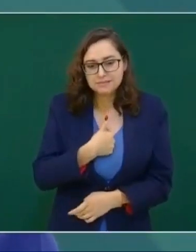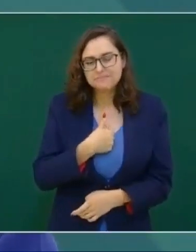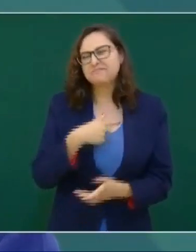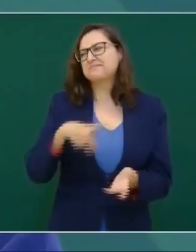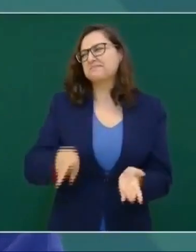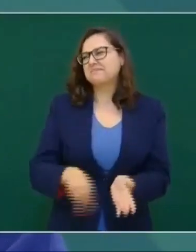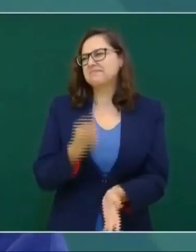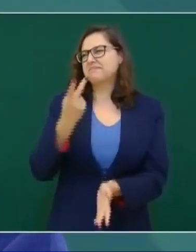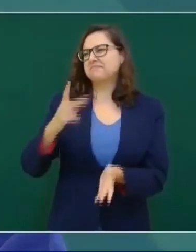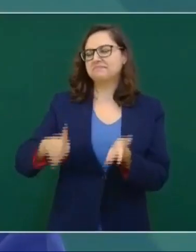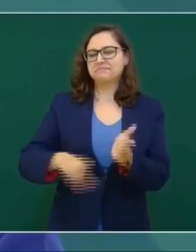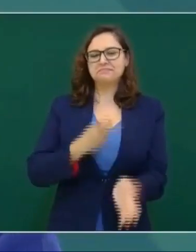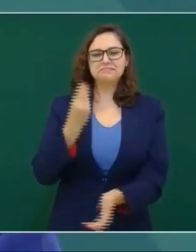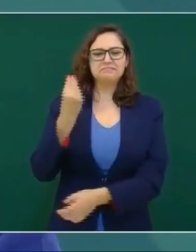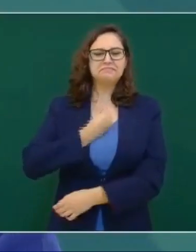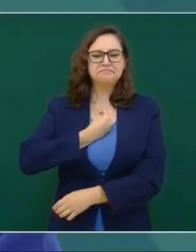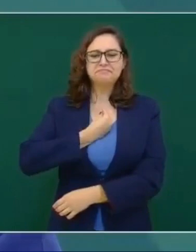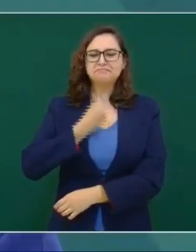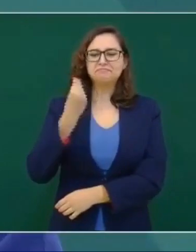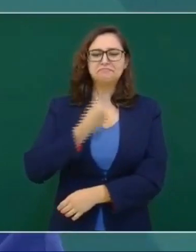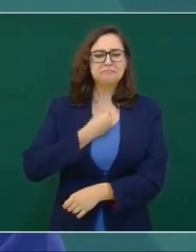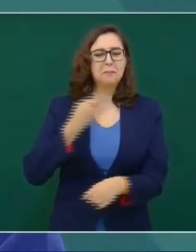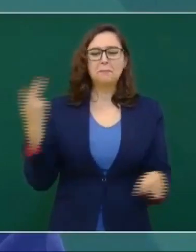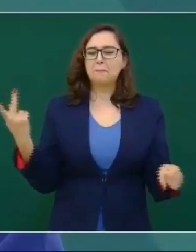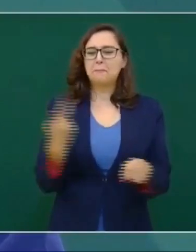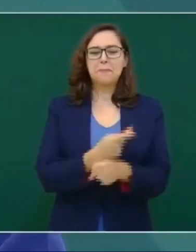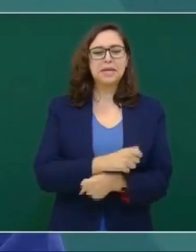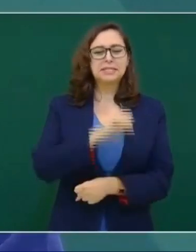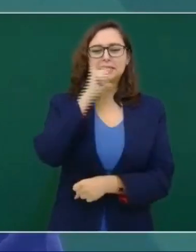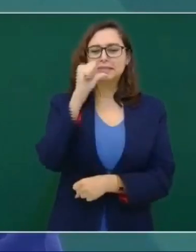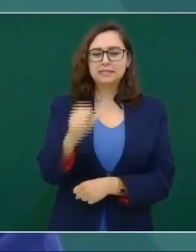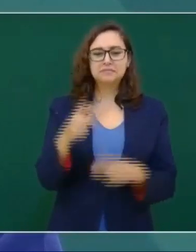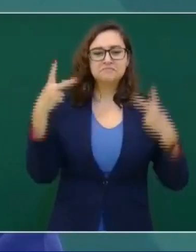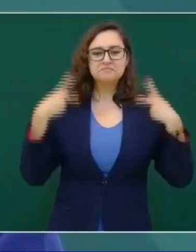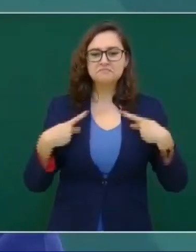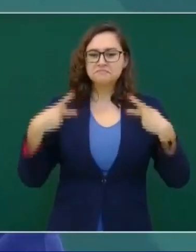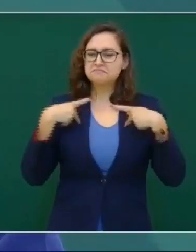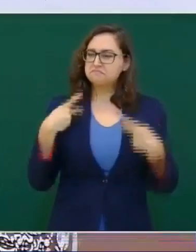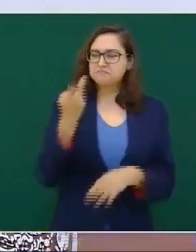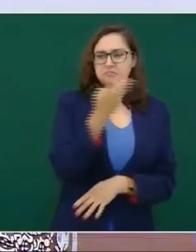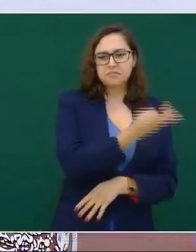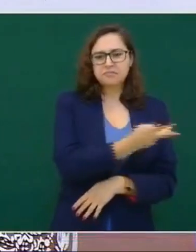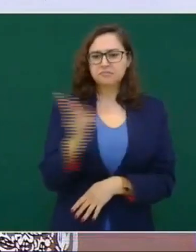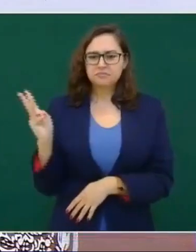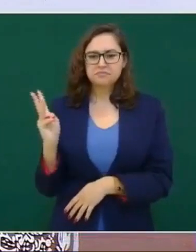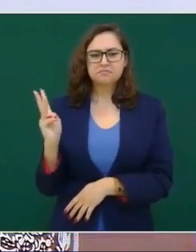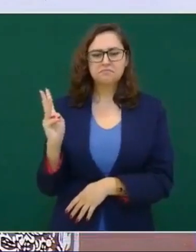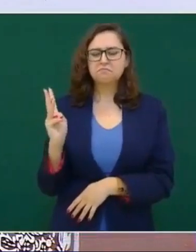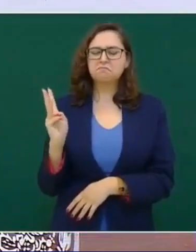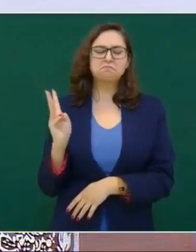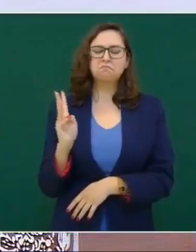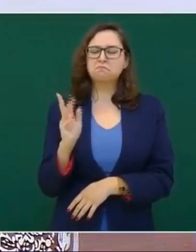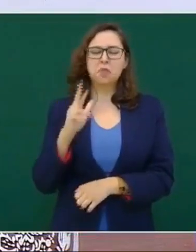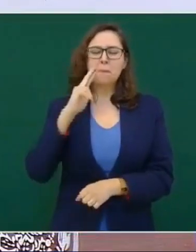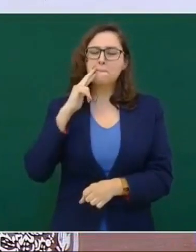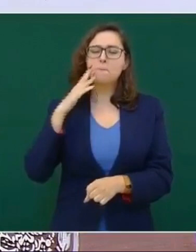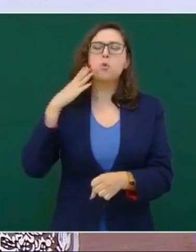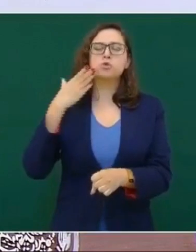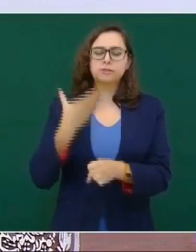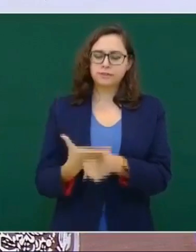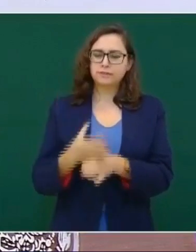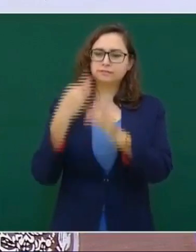y no pasa nada, la gente es muy responsable y el que lucha por la